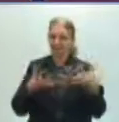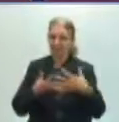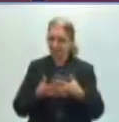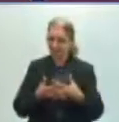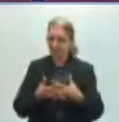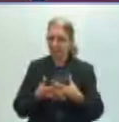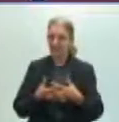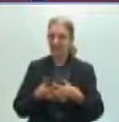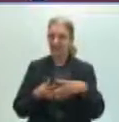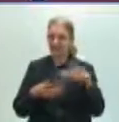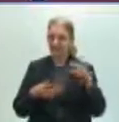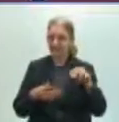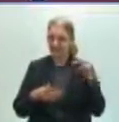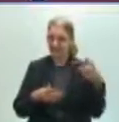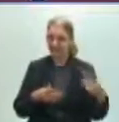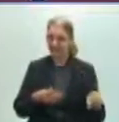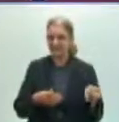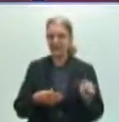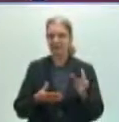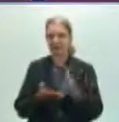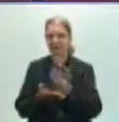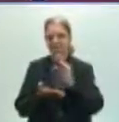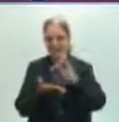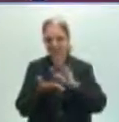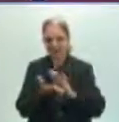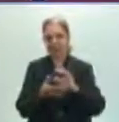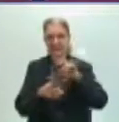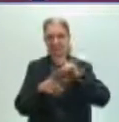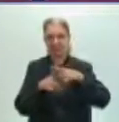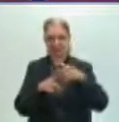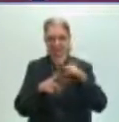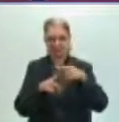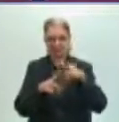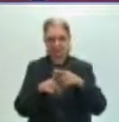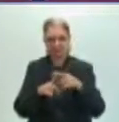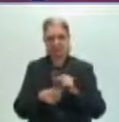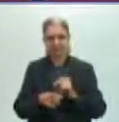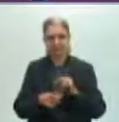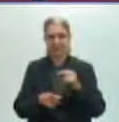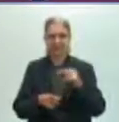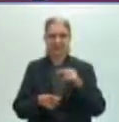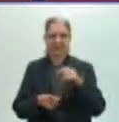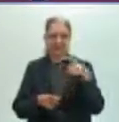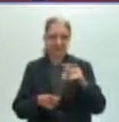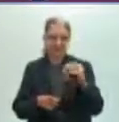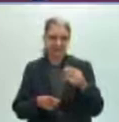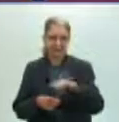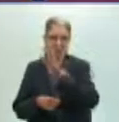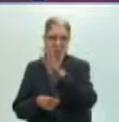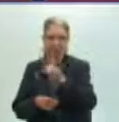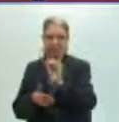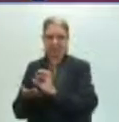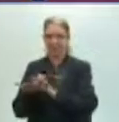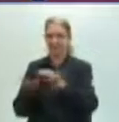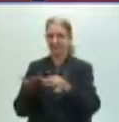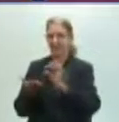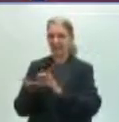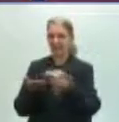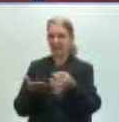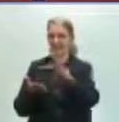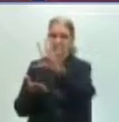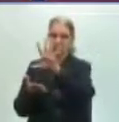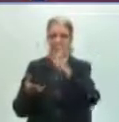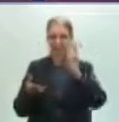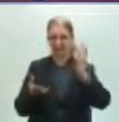aparece en tu libro de texto. Es el ejercicio 4 de la página 53. En